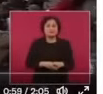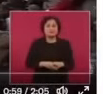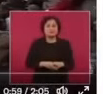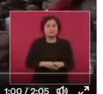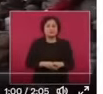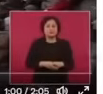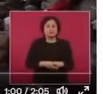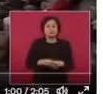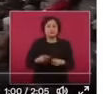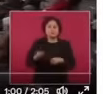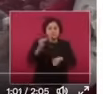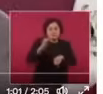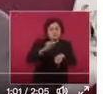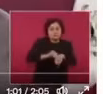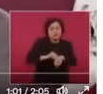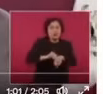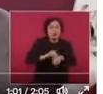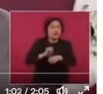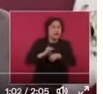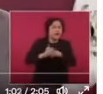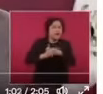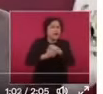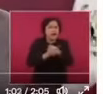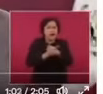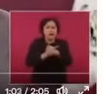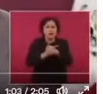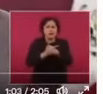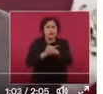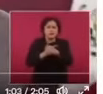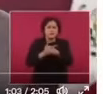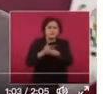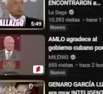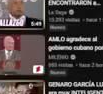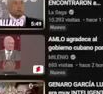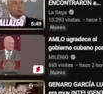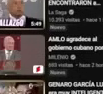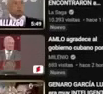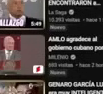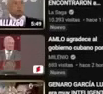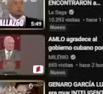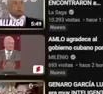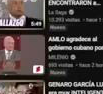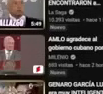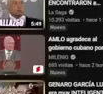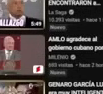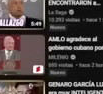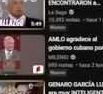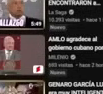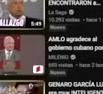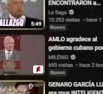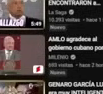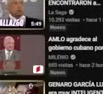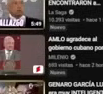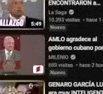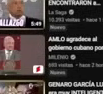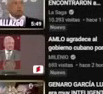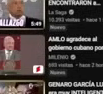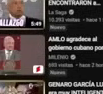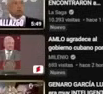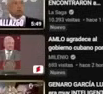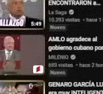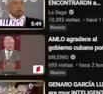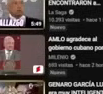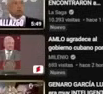de manera amarillista la información. Una instalación subterránea con tres niveles.